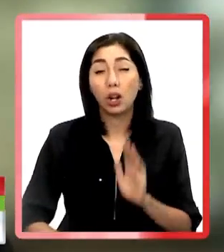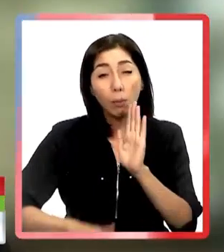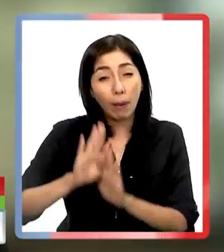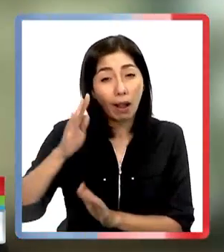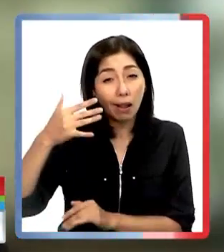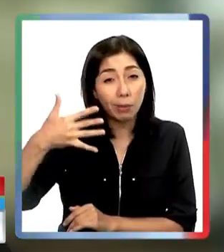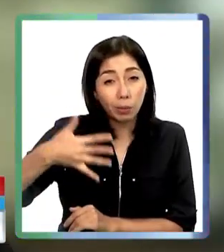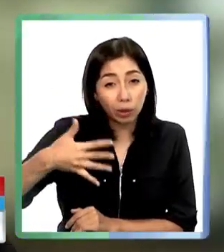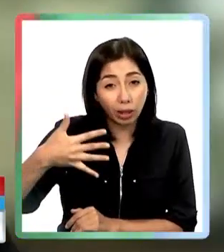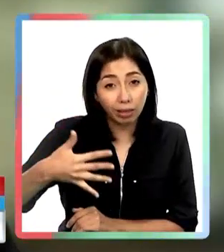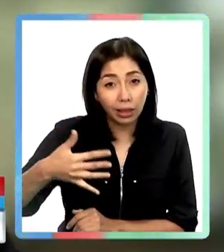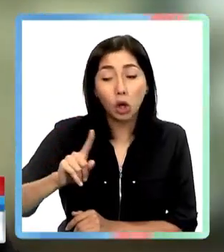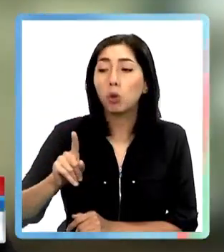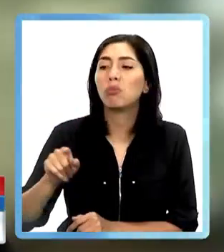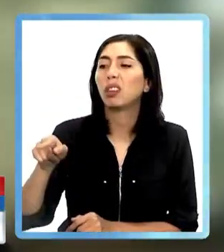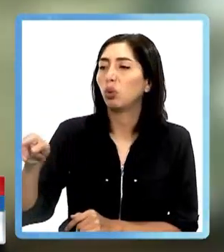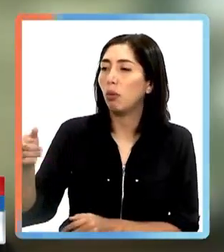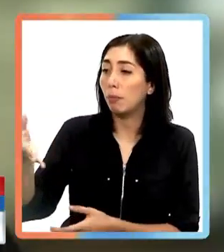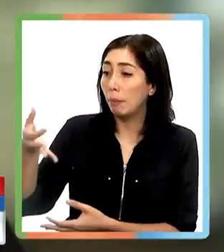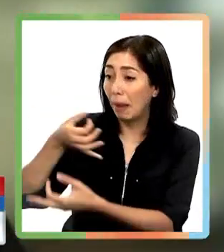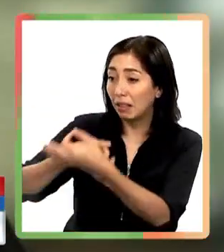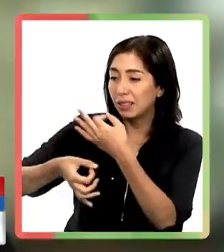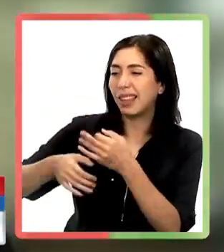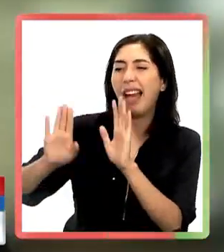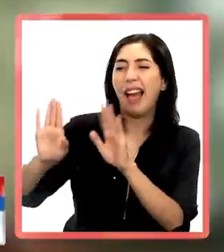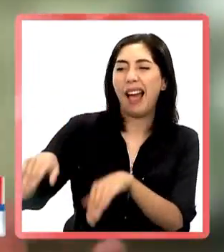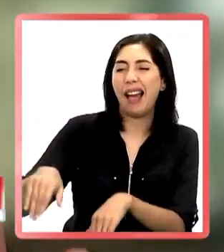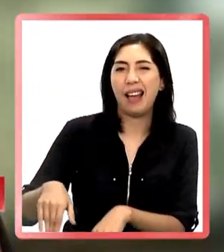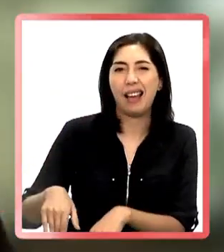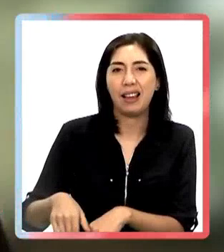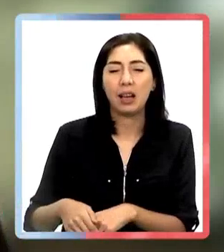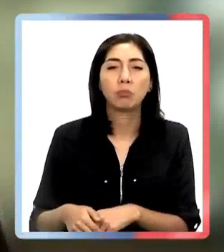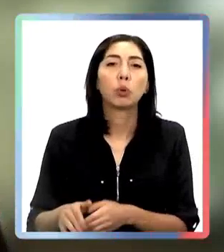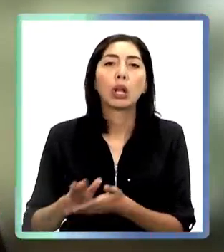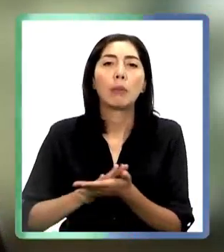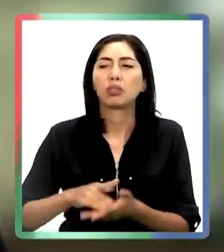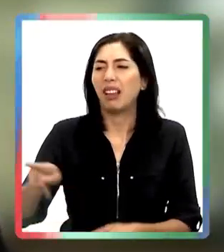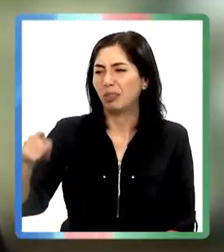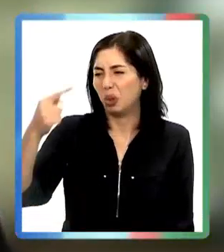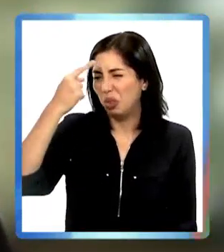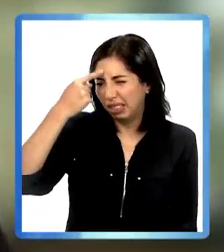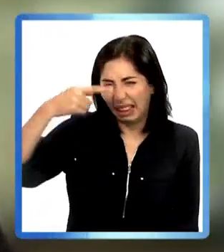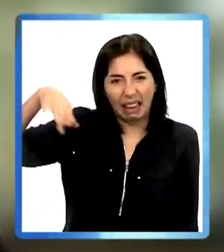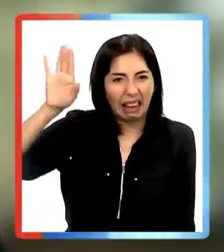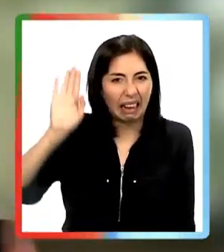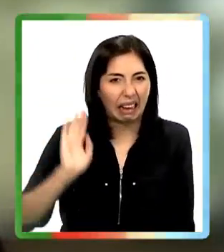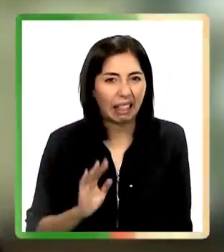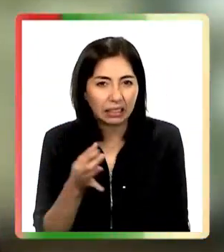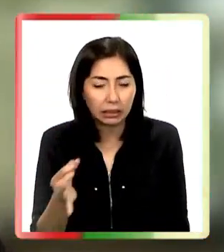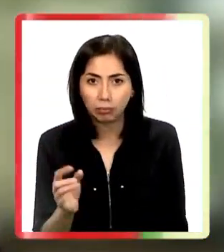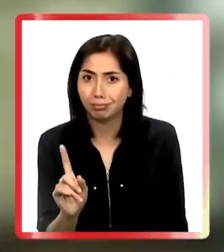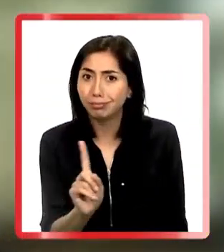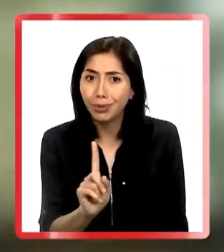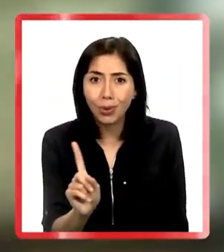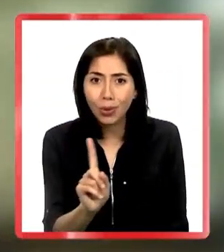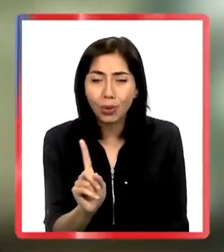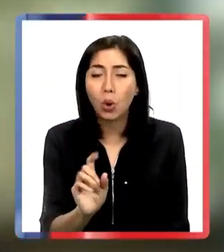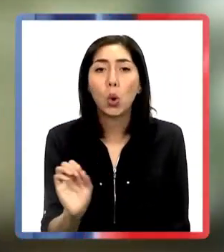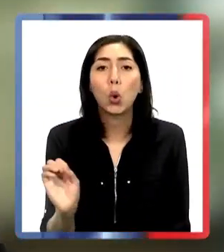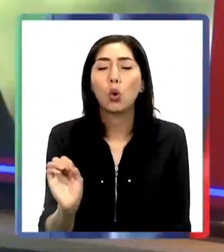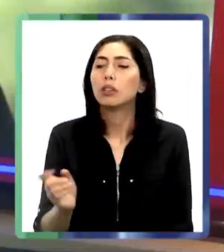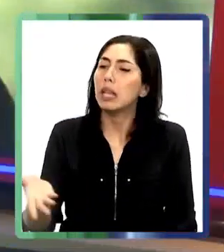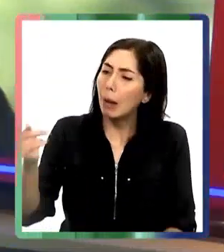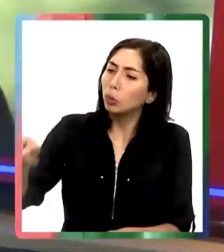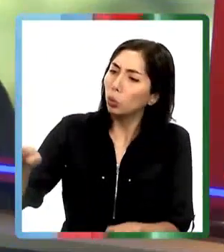consumado. Entonces, lo más importante es no minimizar, no decir frases muy duras como, son tonteras que te están pasando,